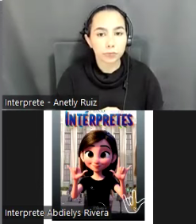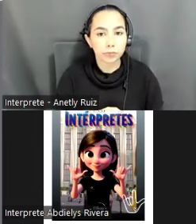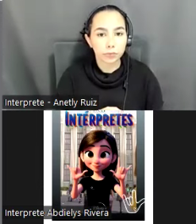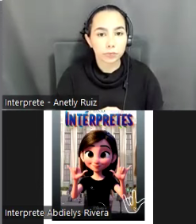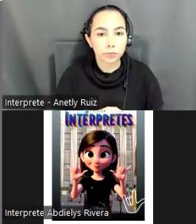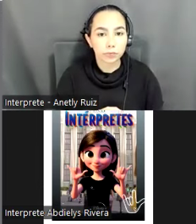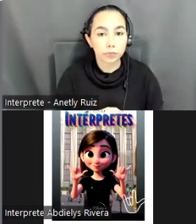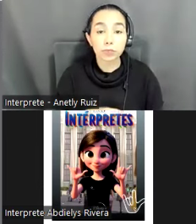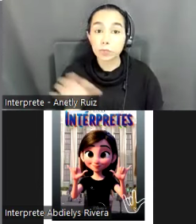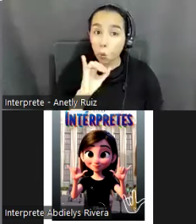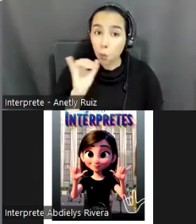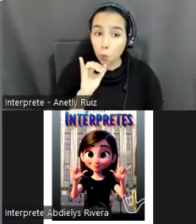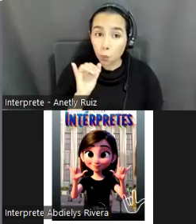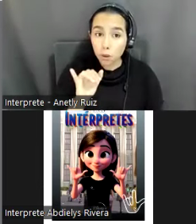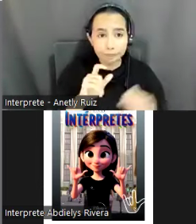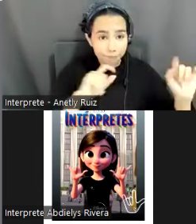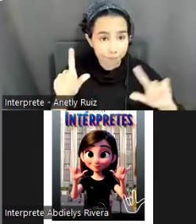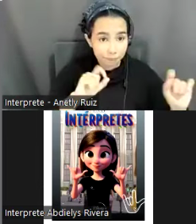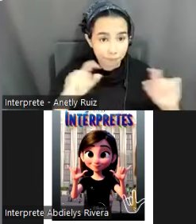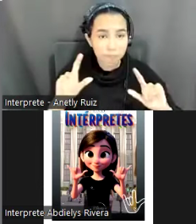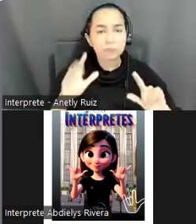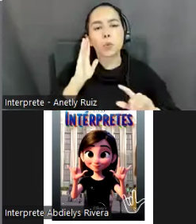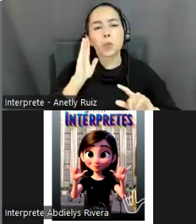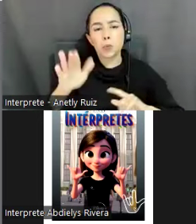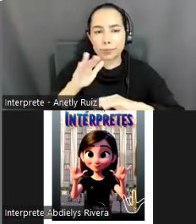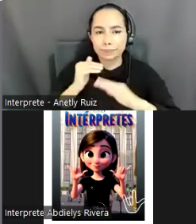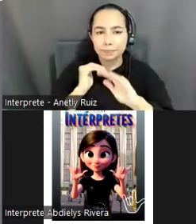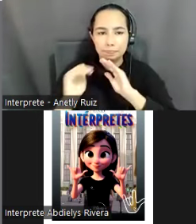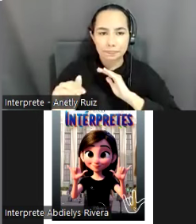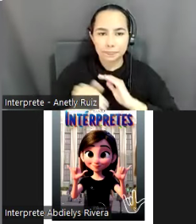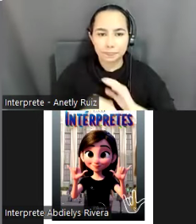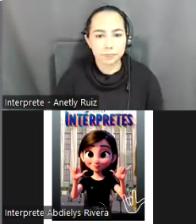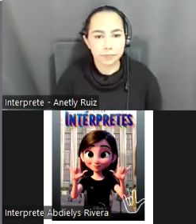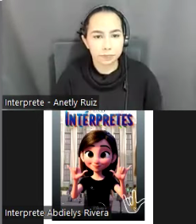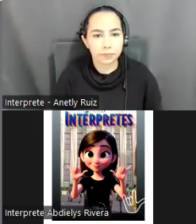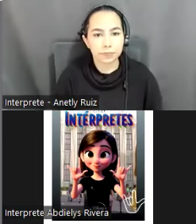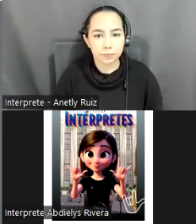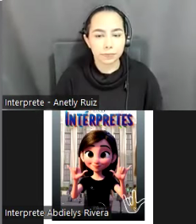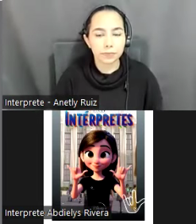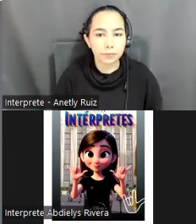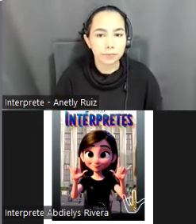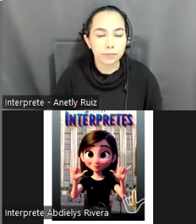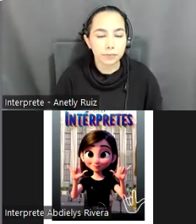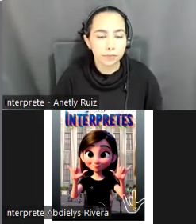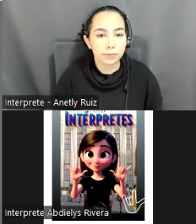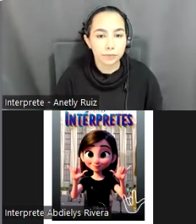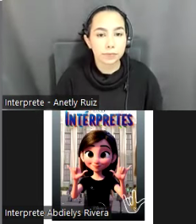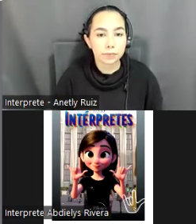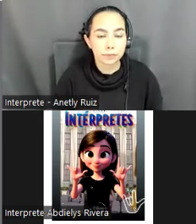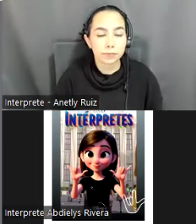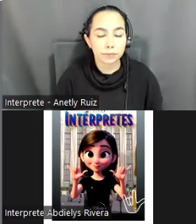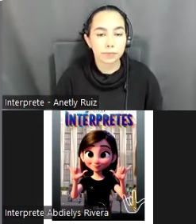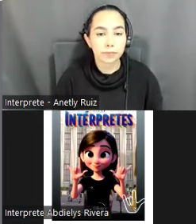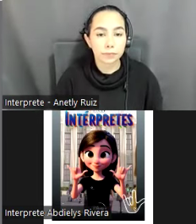compartir con ustedes las presentaciones de las sesiones a través de correo electrónico. De igual forma, se va a estar haciendo llegar